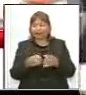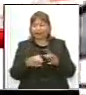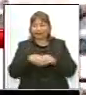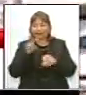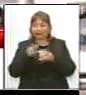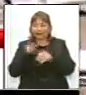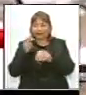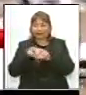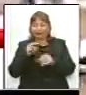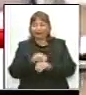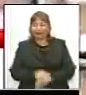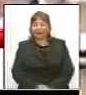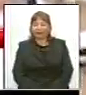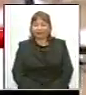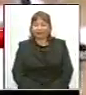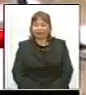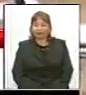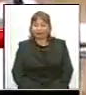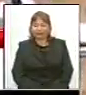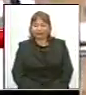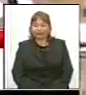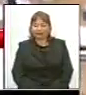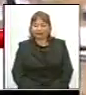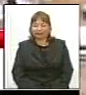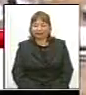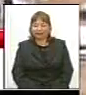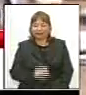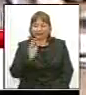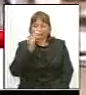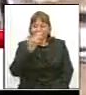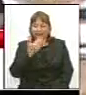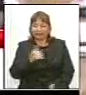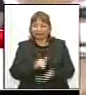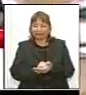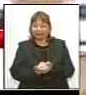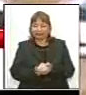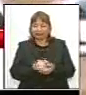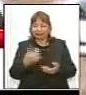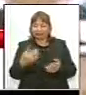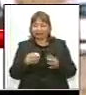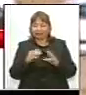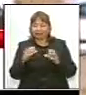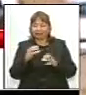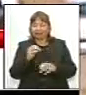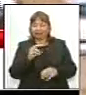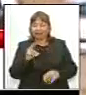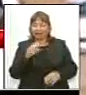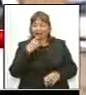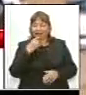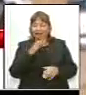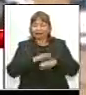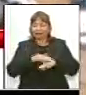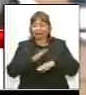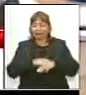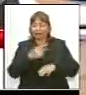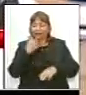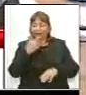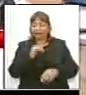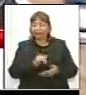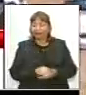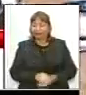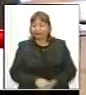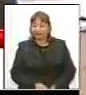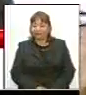que se están yendo y aparentemente lo que quieren es dejarnos sin quórum. Advierto. Y